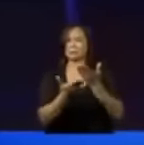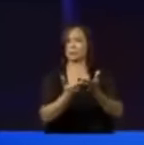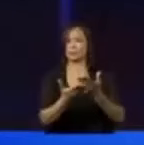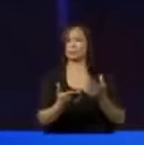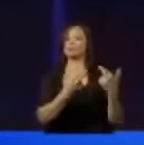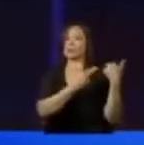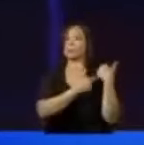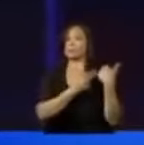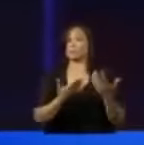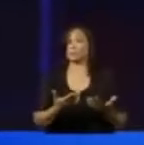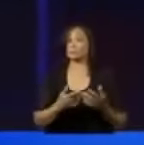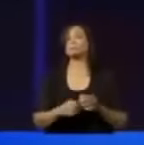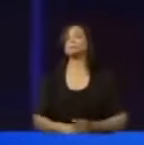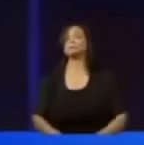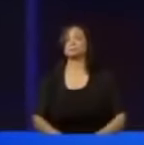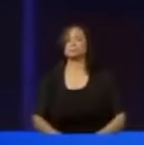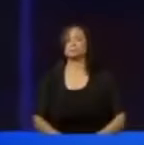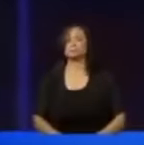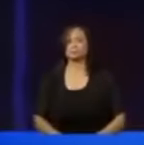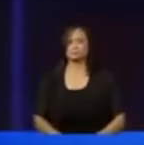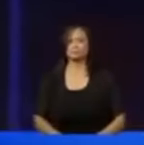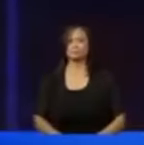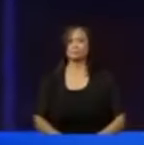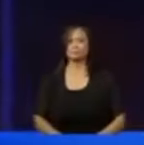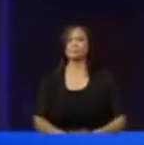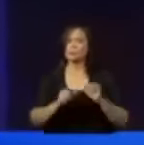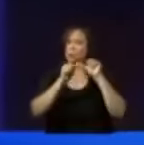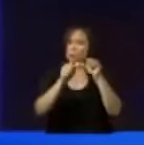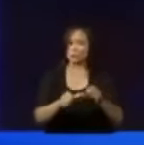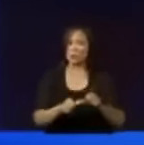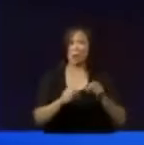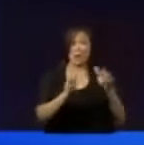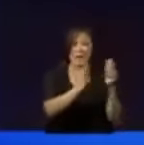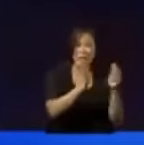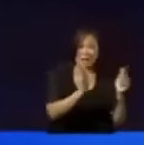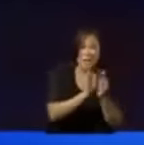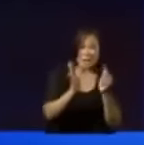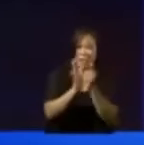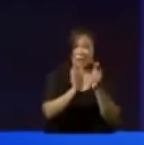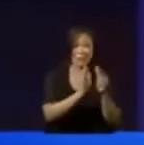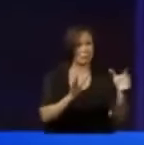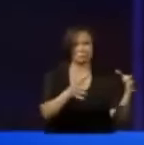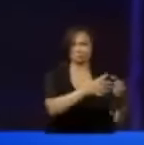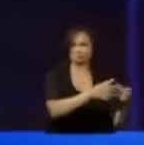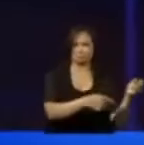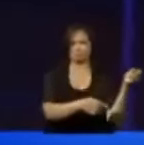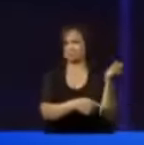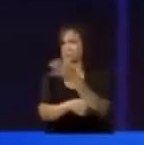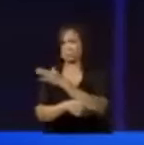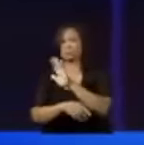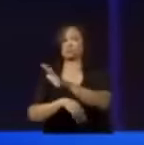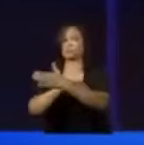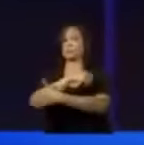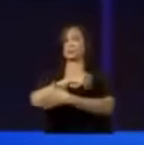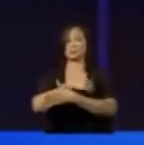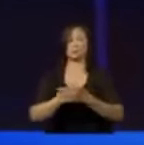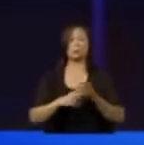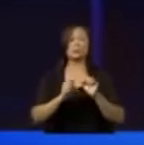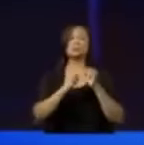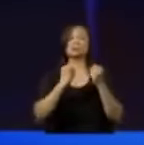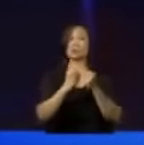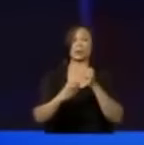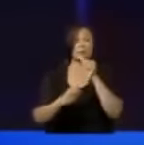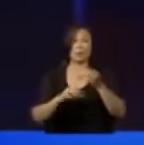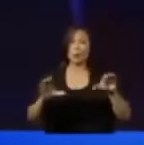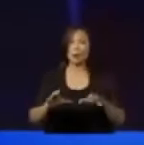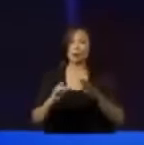Ese es un compromiso. Seguiremos deportando a todo el que esté ilegal de cualquier país, porque una sociedad